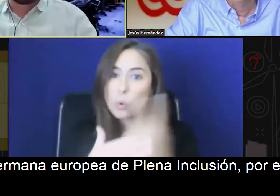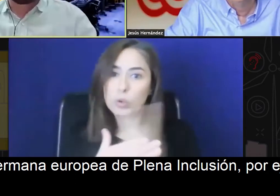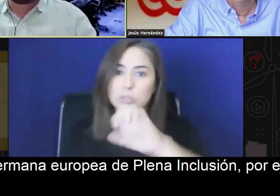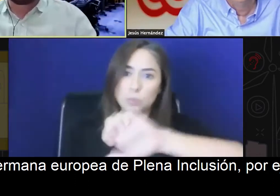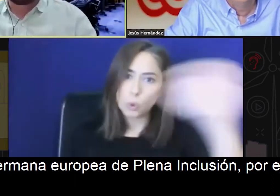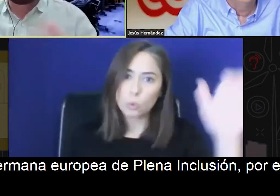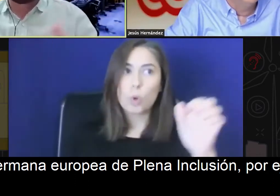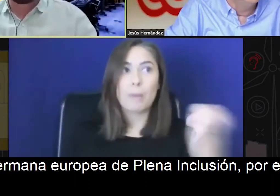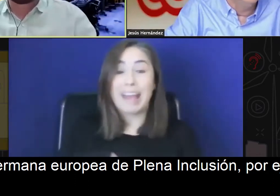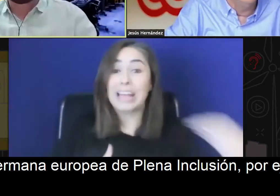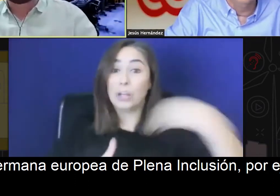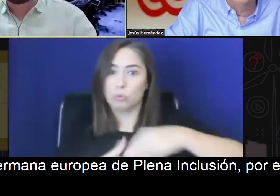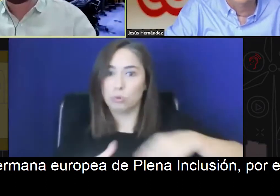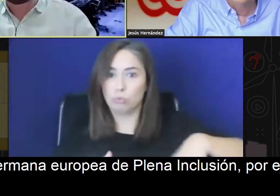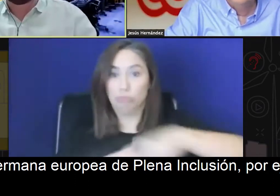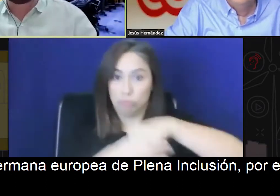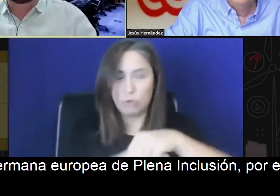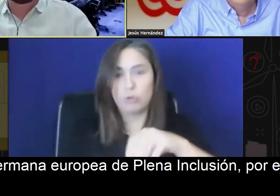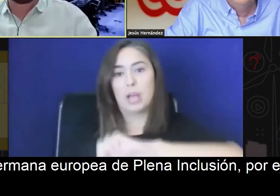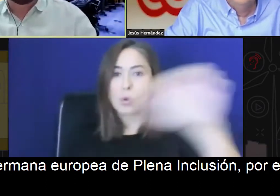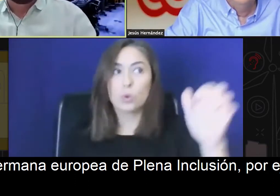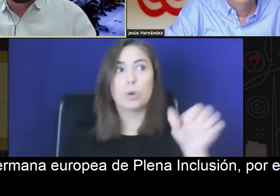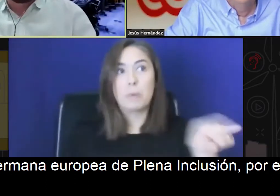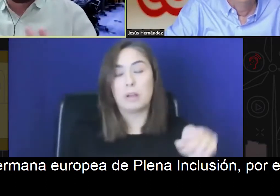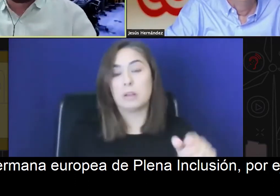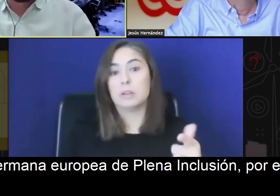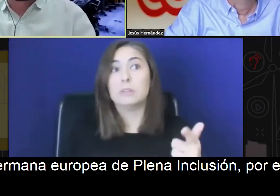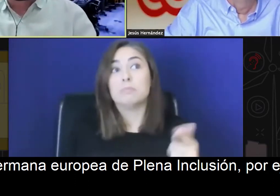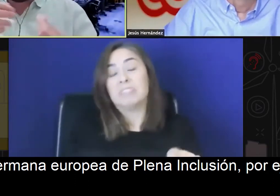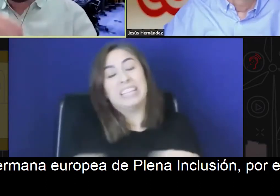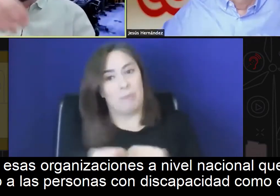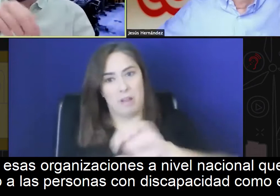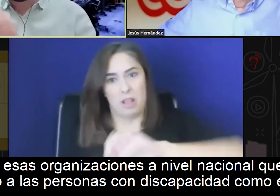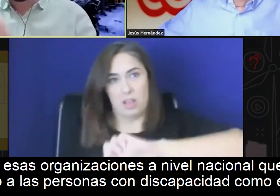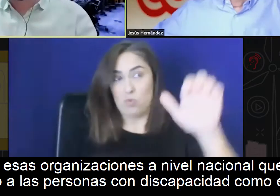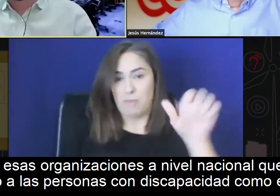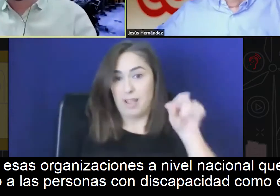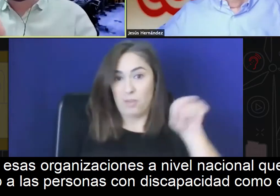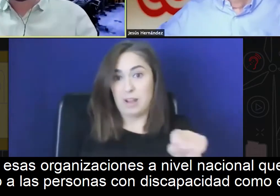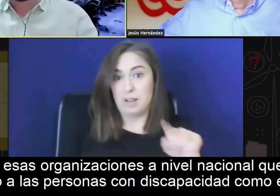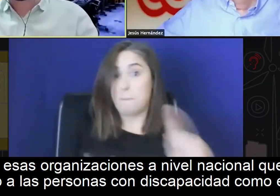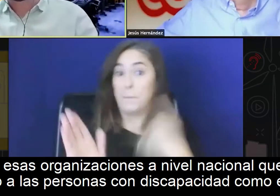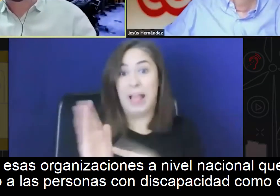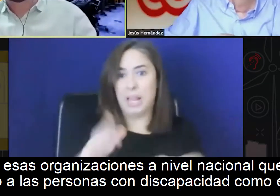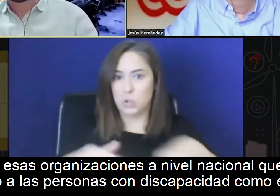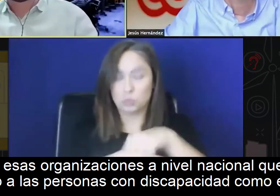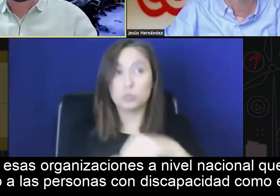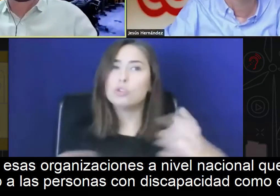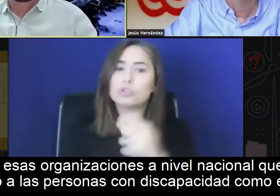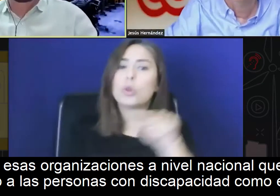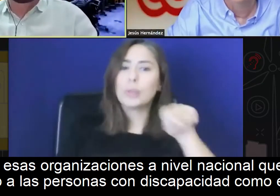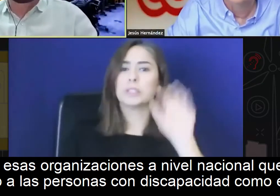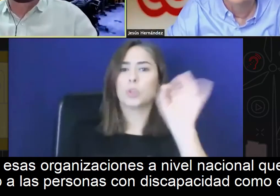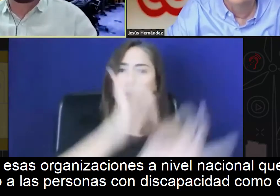la hermana europea de plena inclusión, por ejemplo. Y luego todas esas organizaciones a nivel nacional